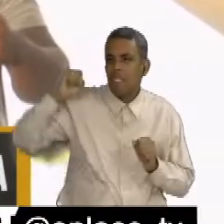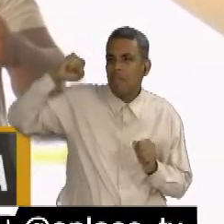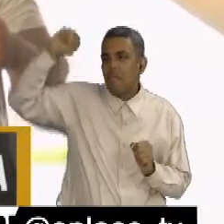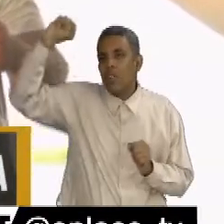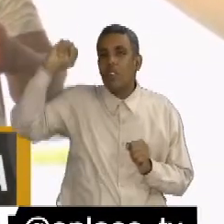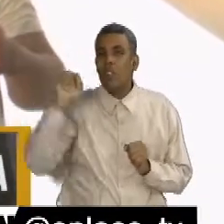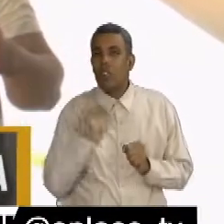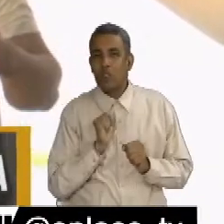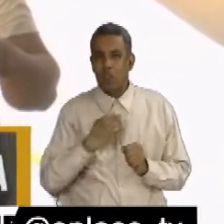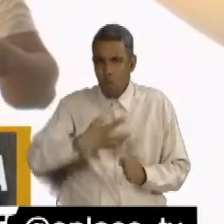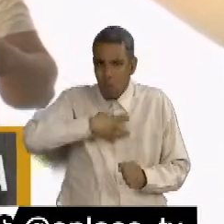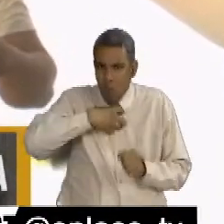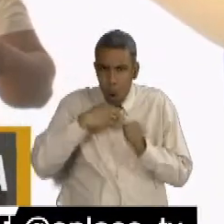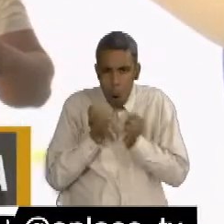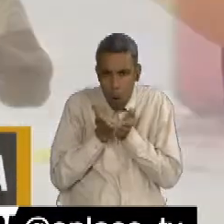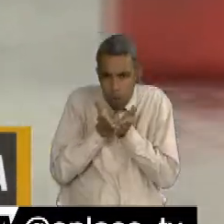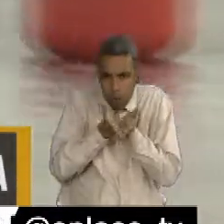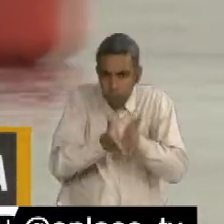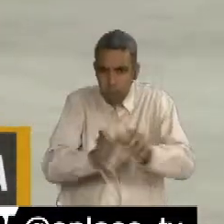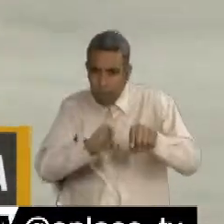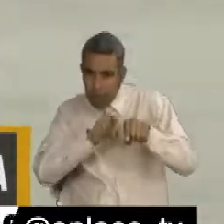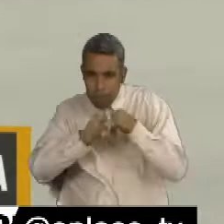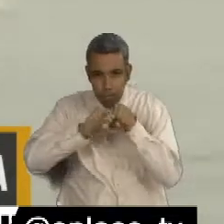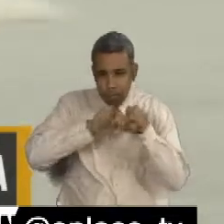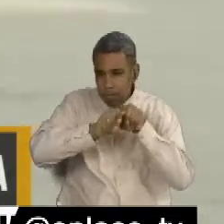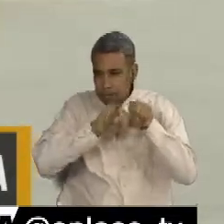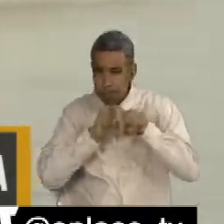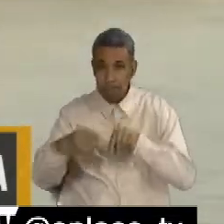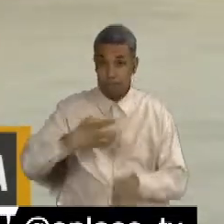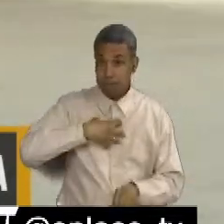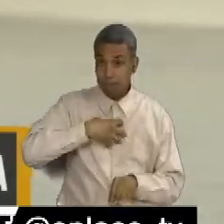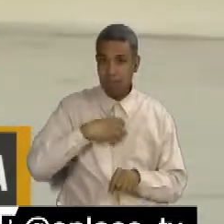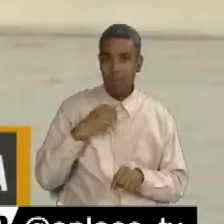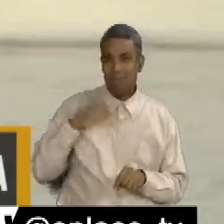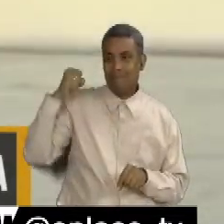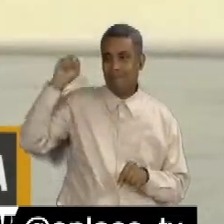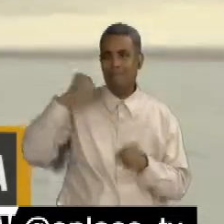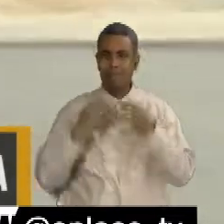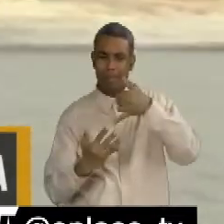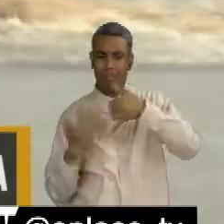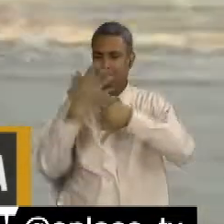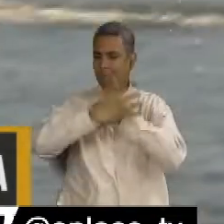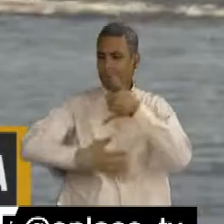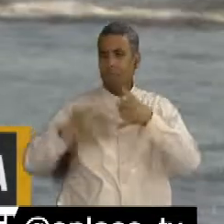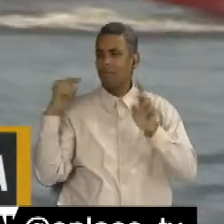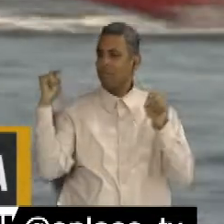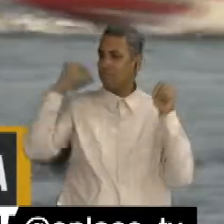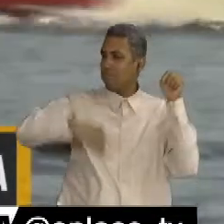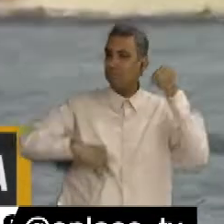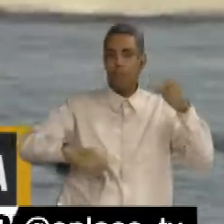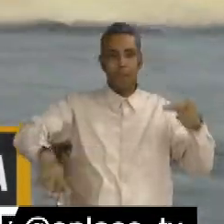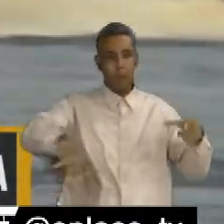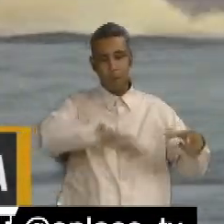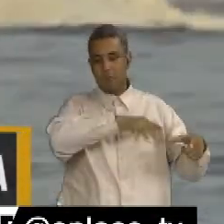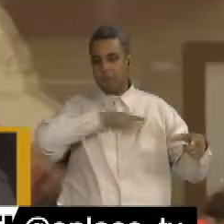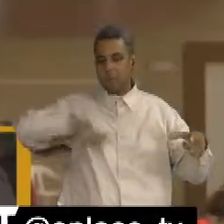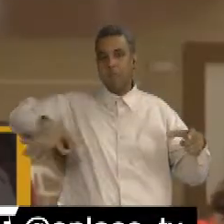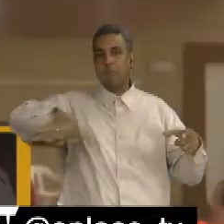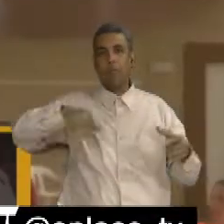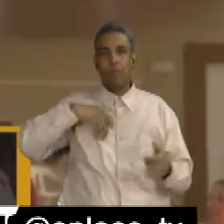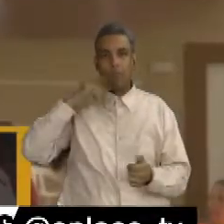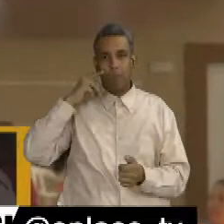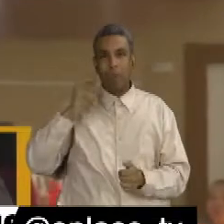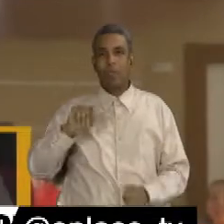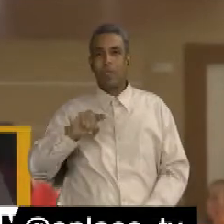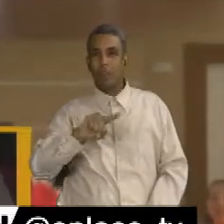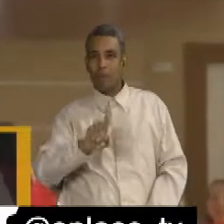cita en la exitosa jornada de la segunda válida nacional de motonáutica, que tuvo como escenario la imponente Ciénaga San Silvestre. Que